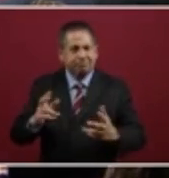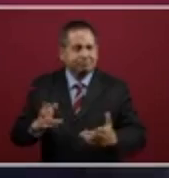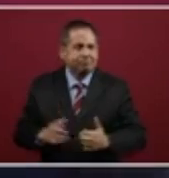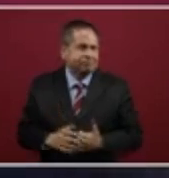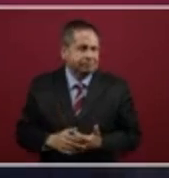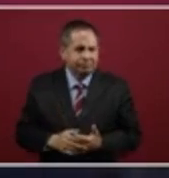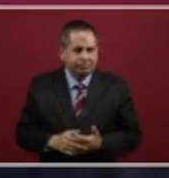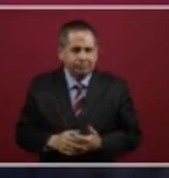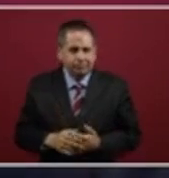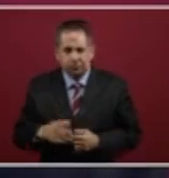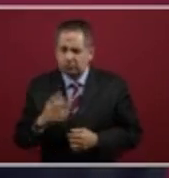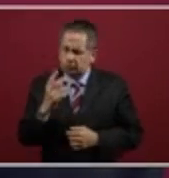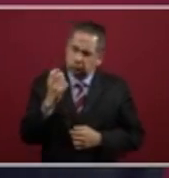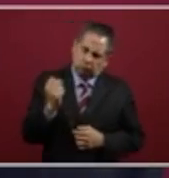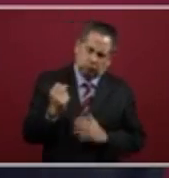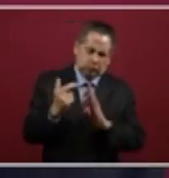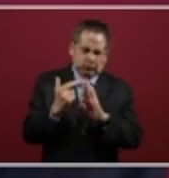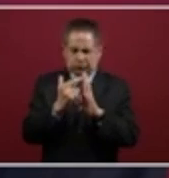no ser tan rígidos.